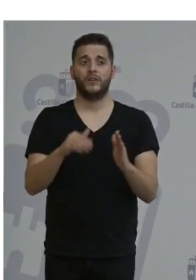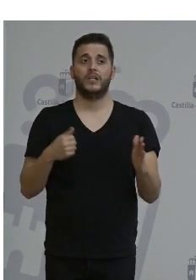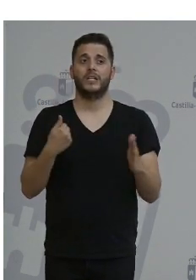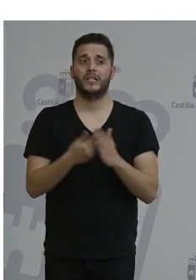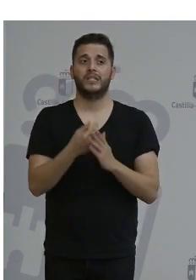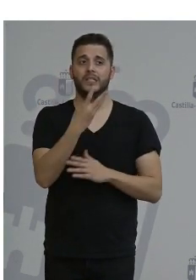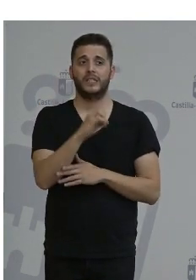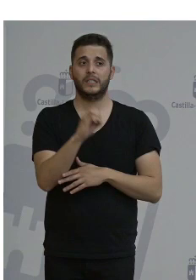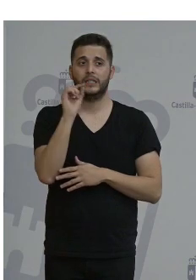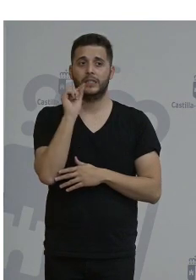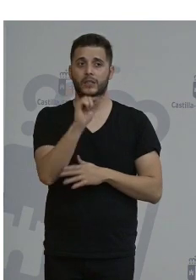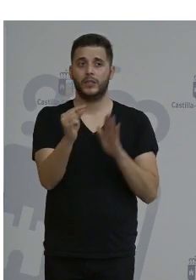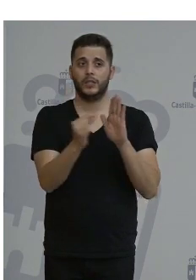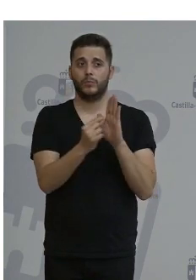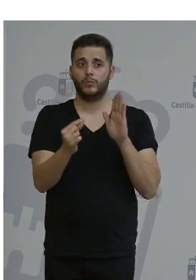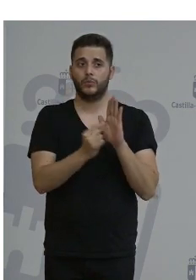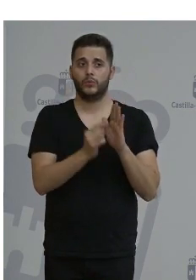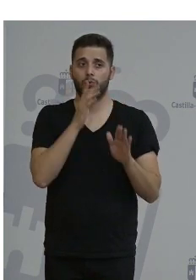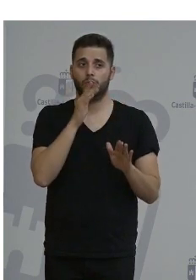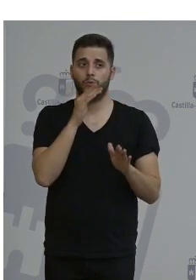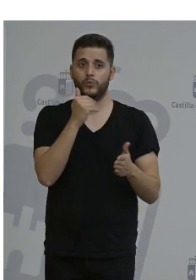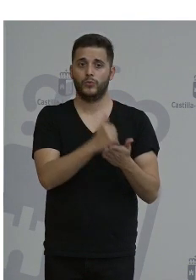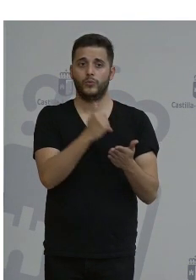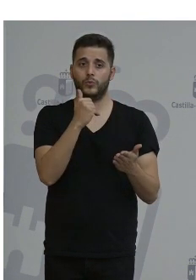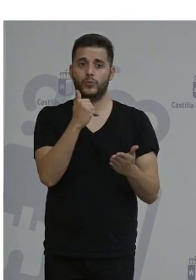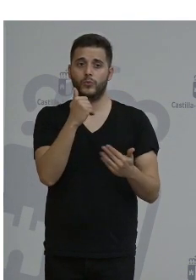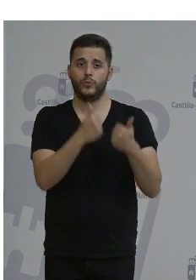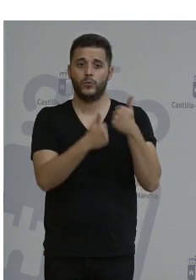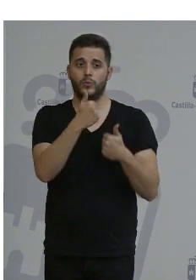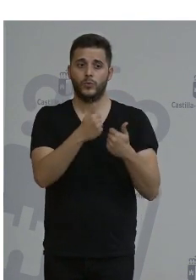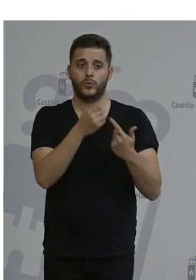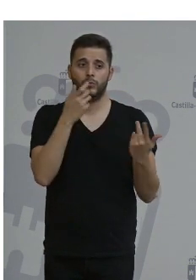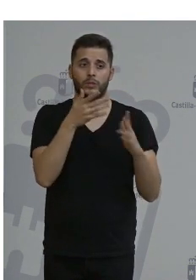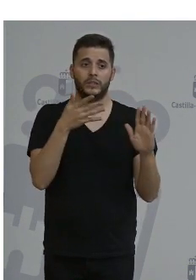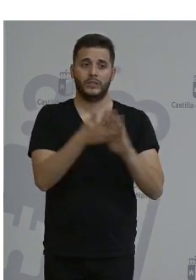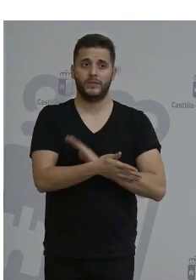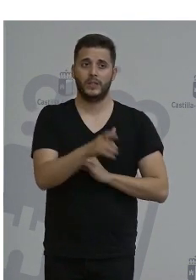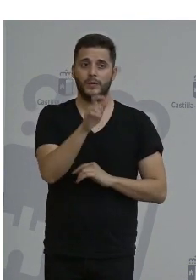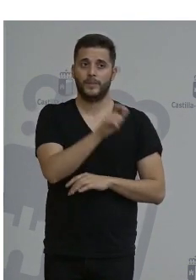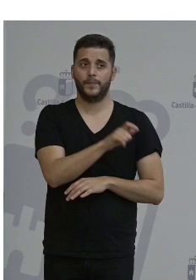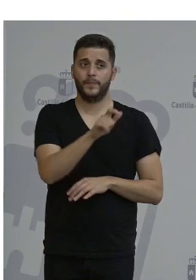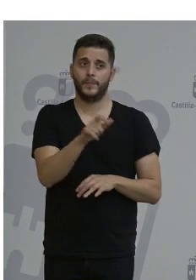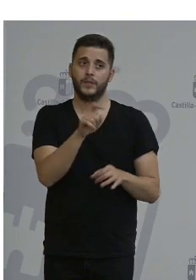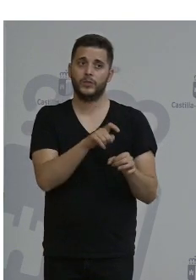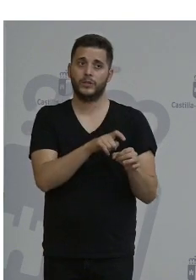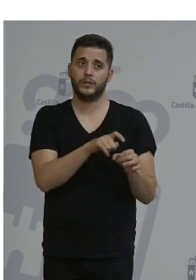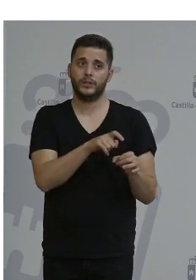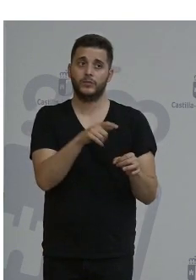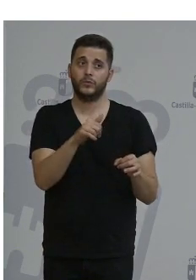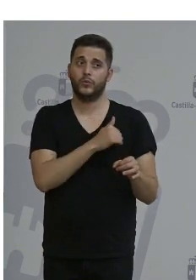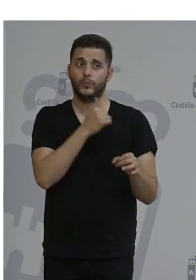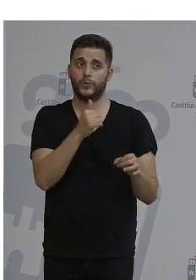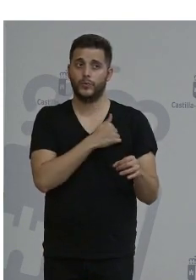concurso, con lo cual sustraía plazas a la gente que no tenía esa oportunidad